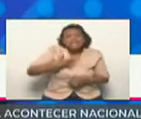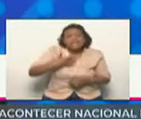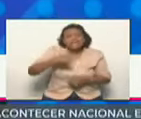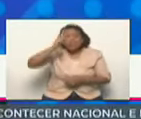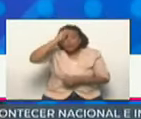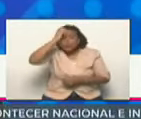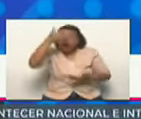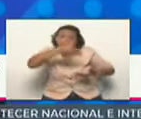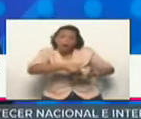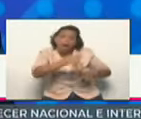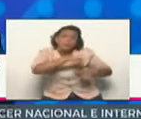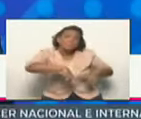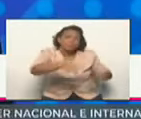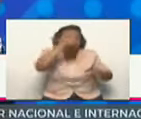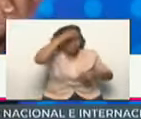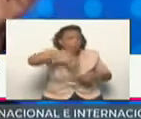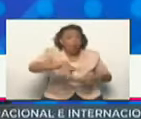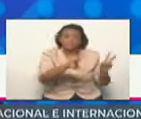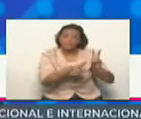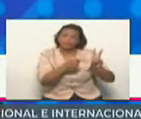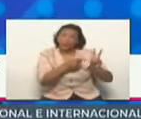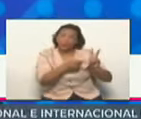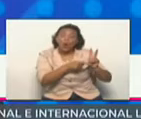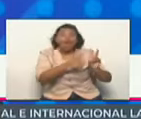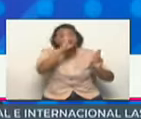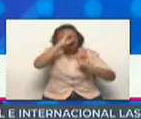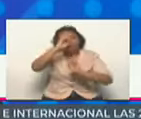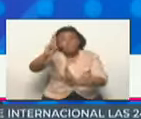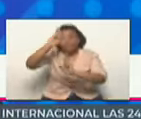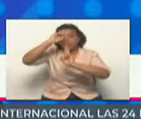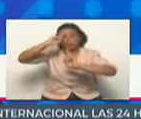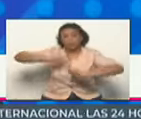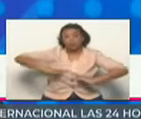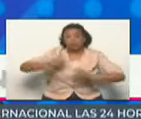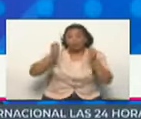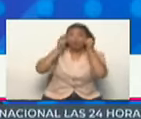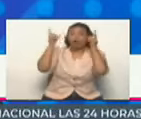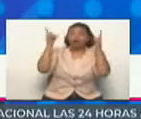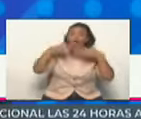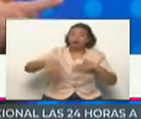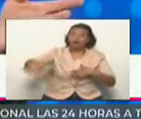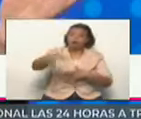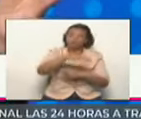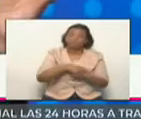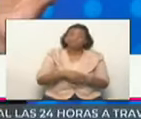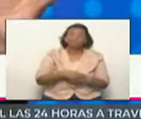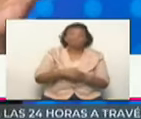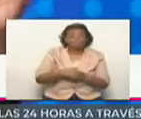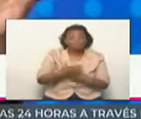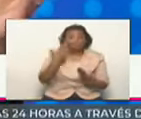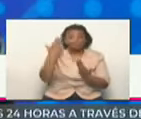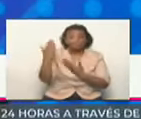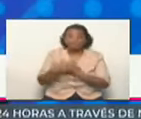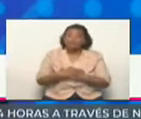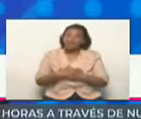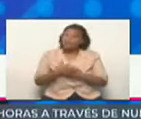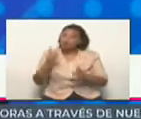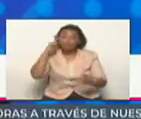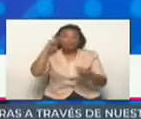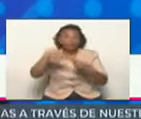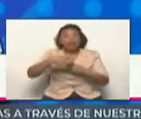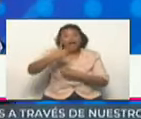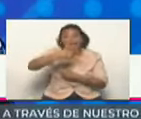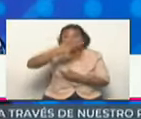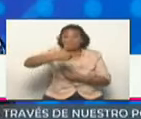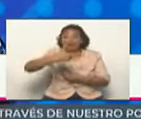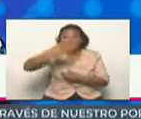Turquille por el pueblo de Venezuela y del respeto también y la admiración del pueblo de Venezuela por el pueblo de Turquille. Así que vamos a La Habana,